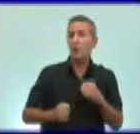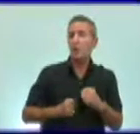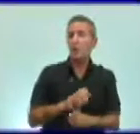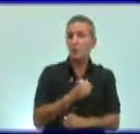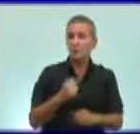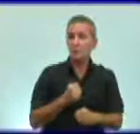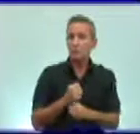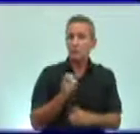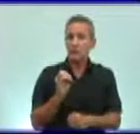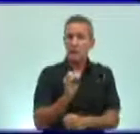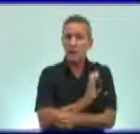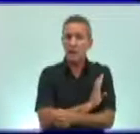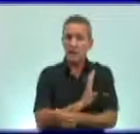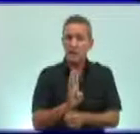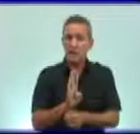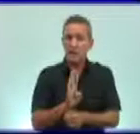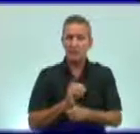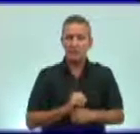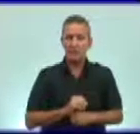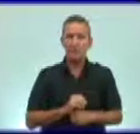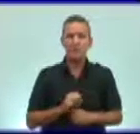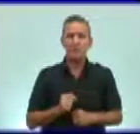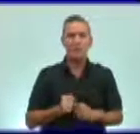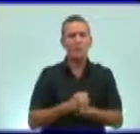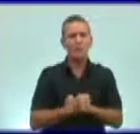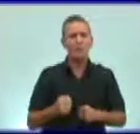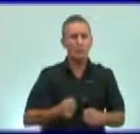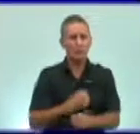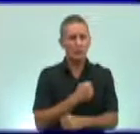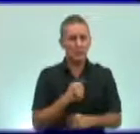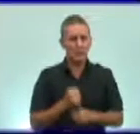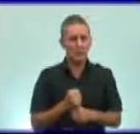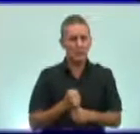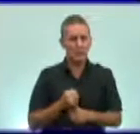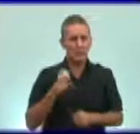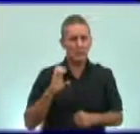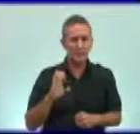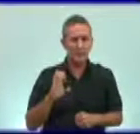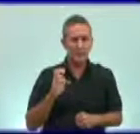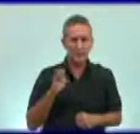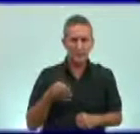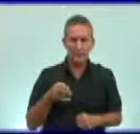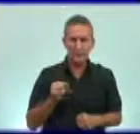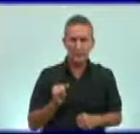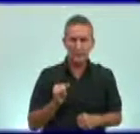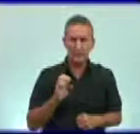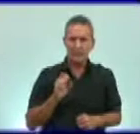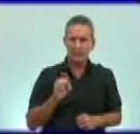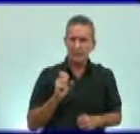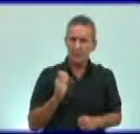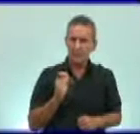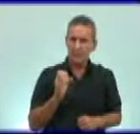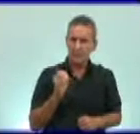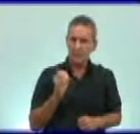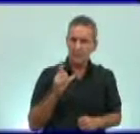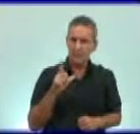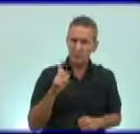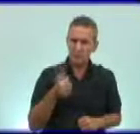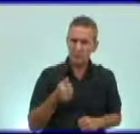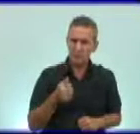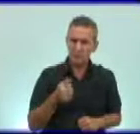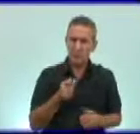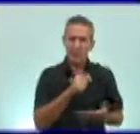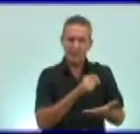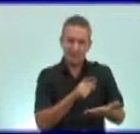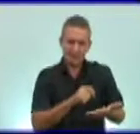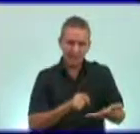yo voy a utilizar su epístola. ¿Qué cosa es una epístola? Una epístola es una carta cuya función principal es